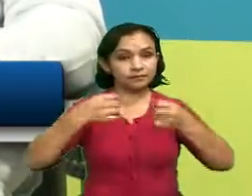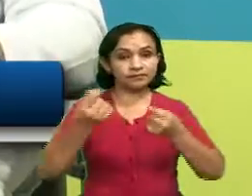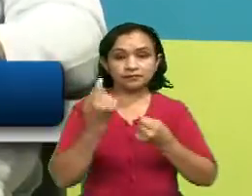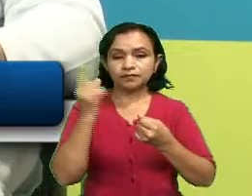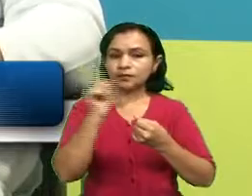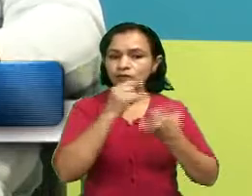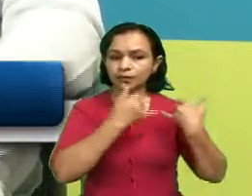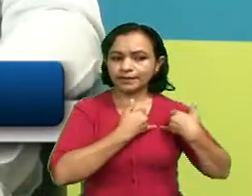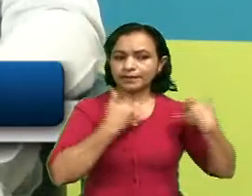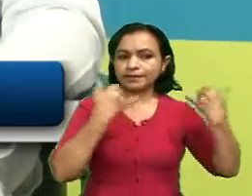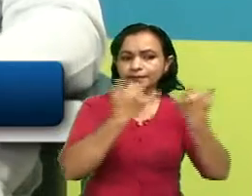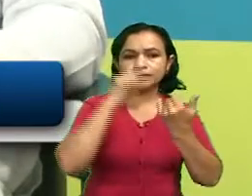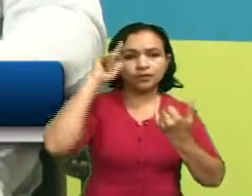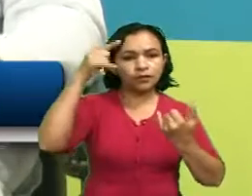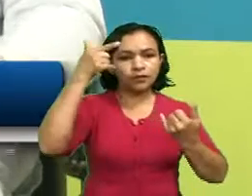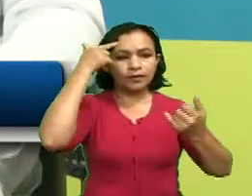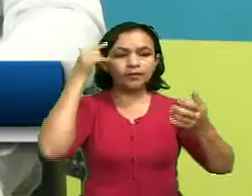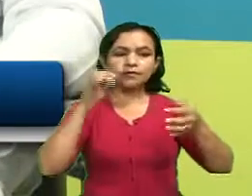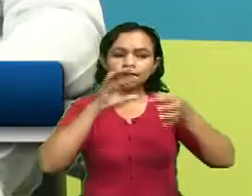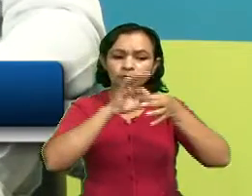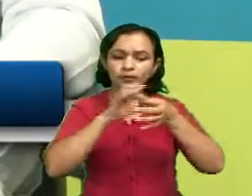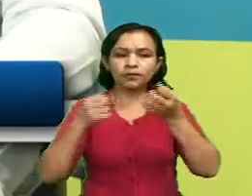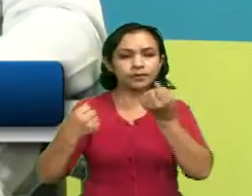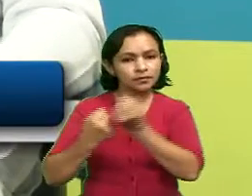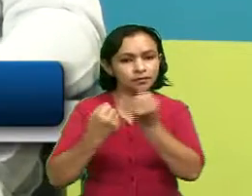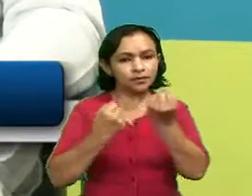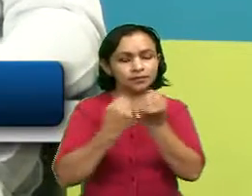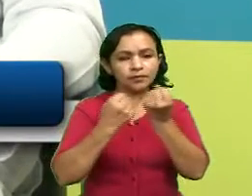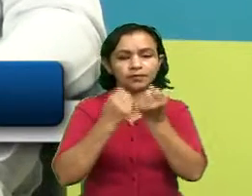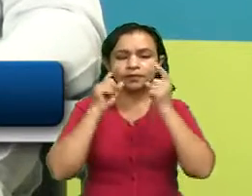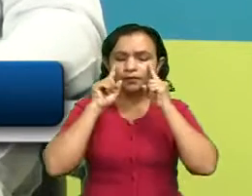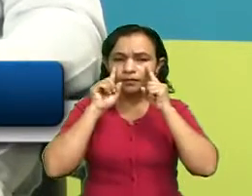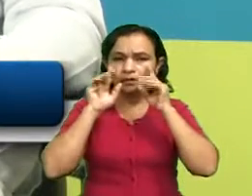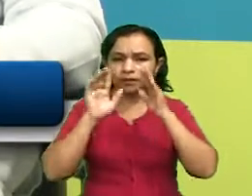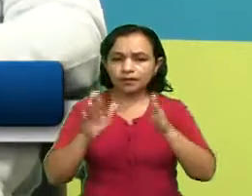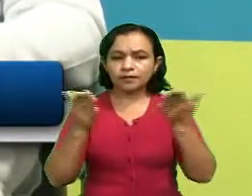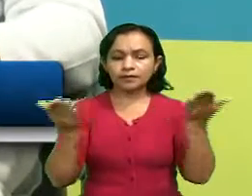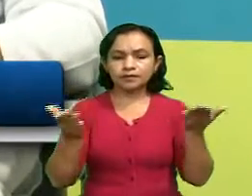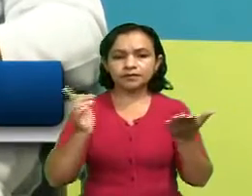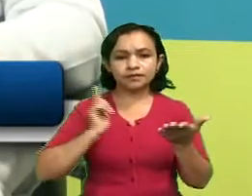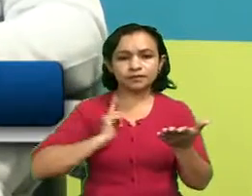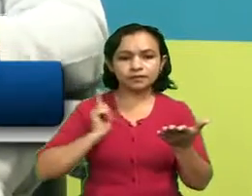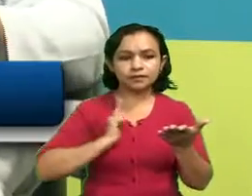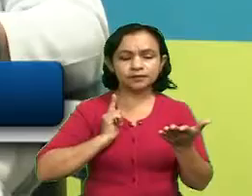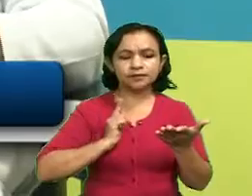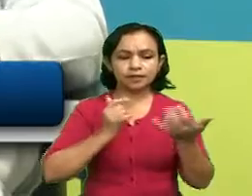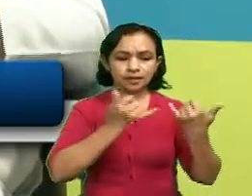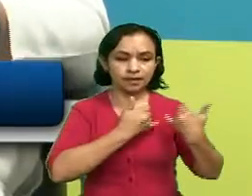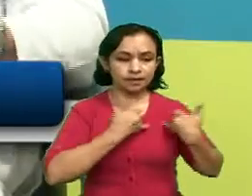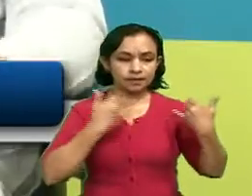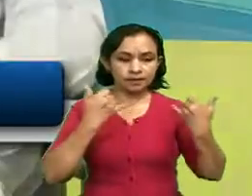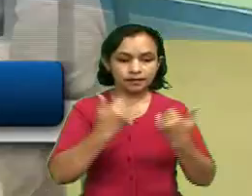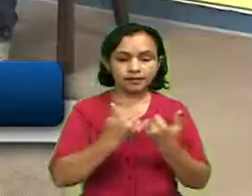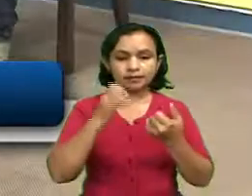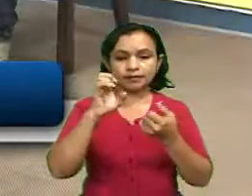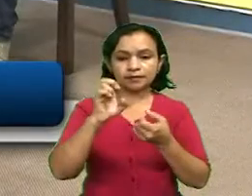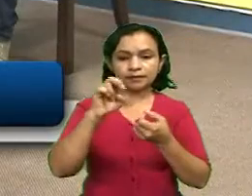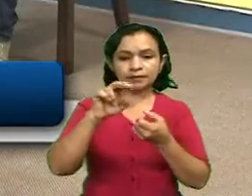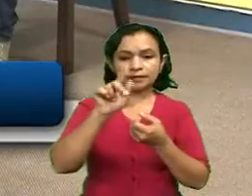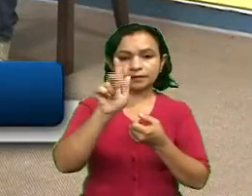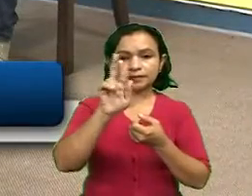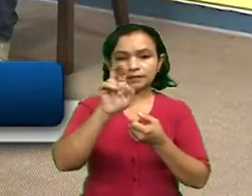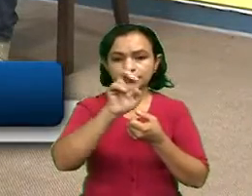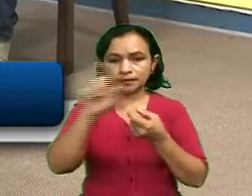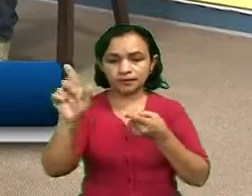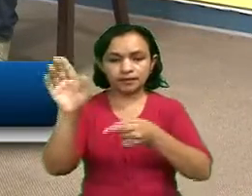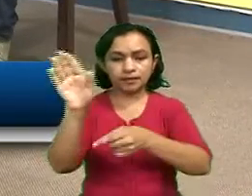instituciones de gobierno que nos apoyan a prevenir, ¿verdad? Hemos tenido acceso a instituciones como ENATREL, instituciones como